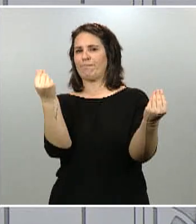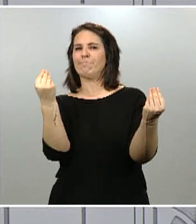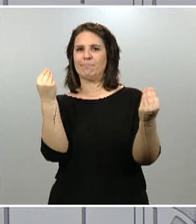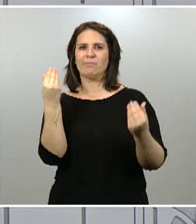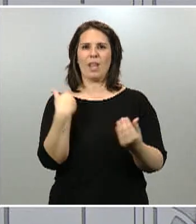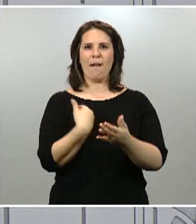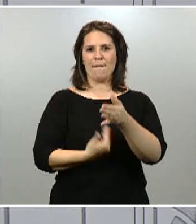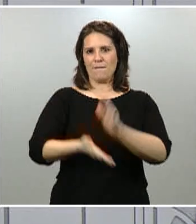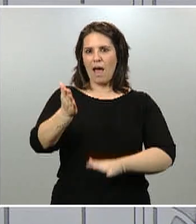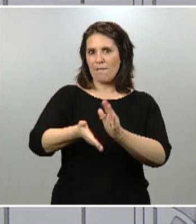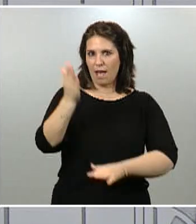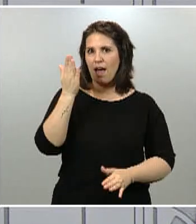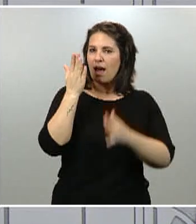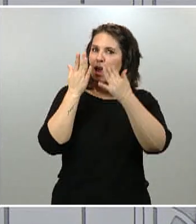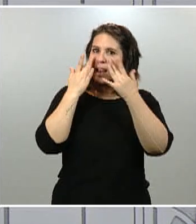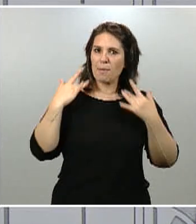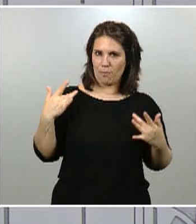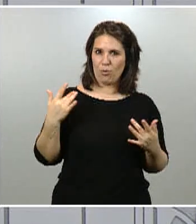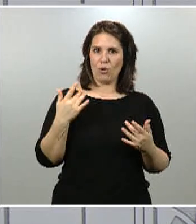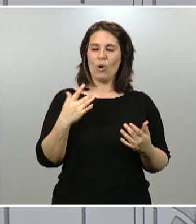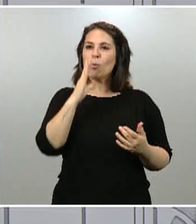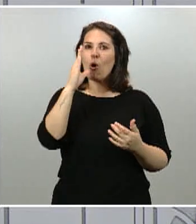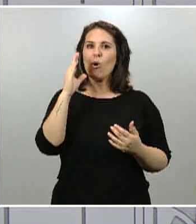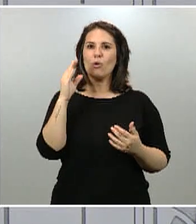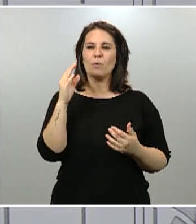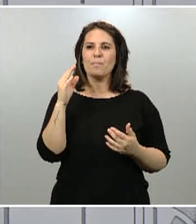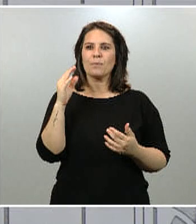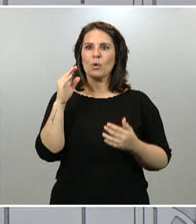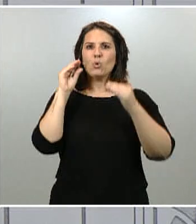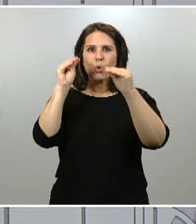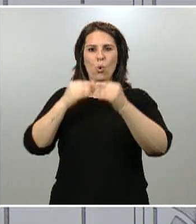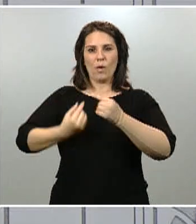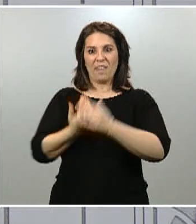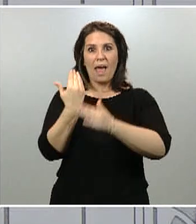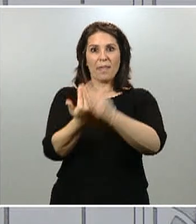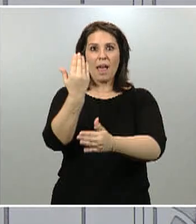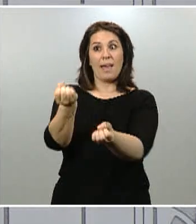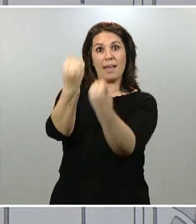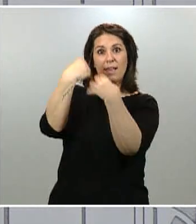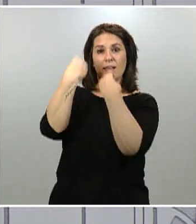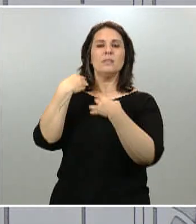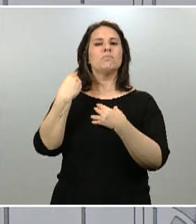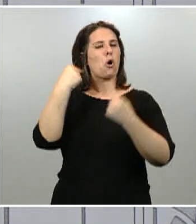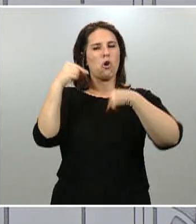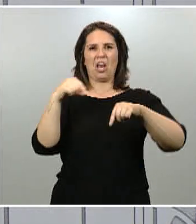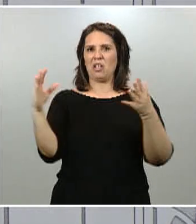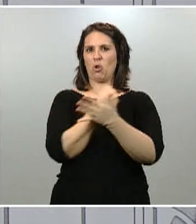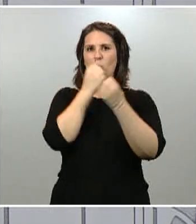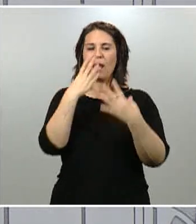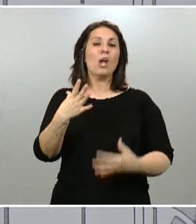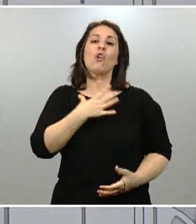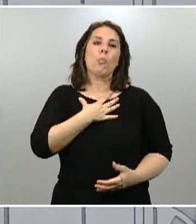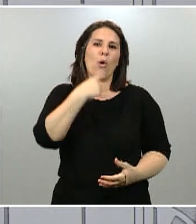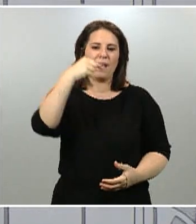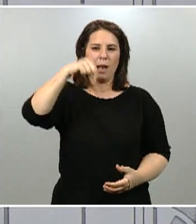Digamos, artefactos en la notificación puntual diaria se van a corregir en breve. No les puedo decir si será mañana o pasado mañana, pero